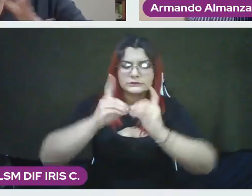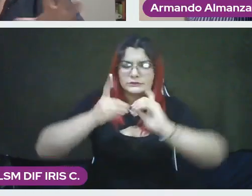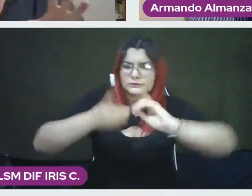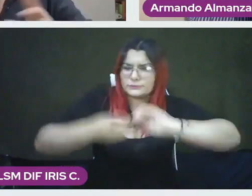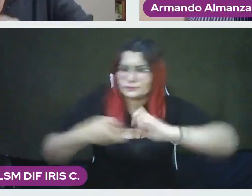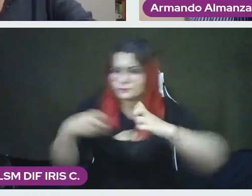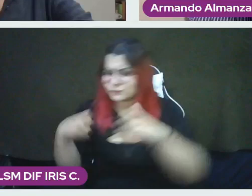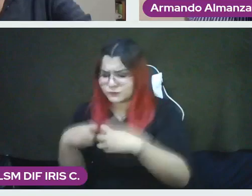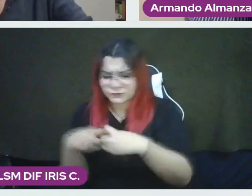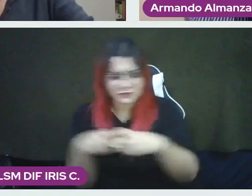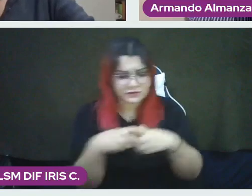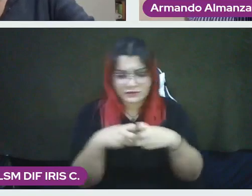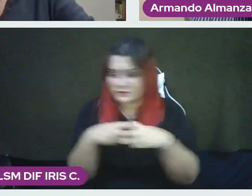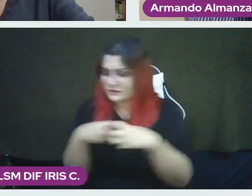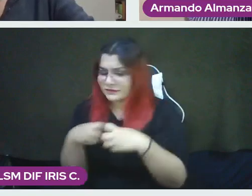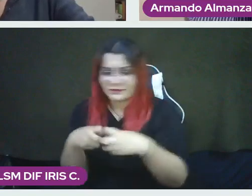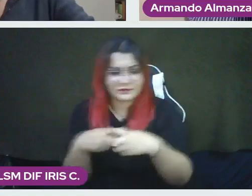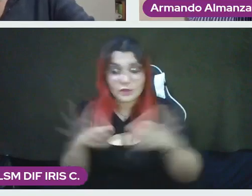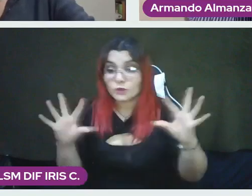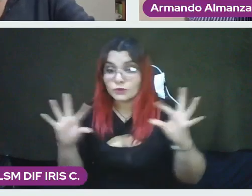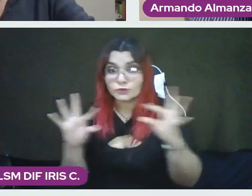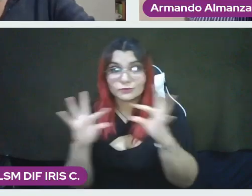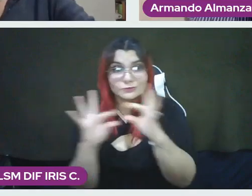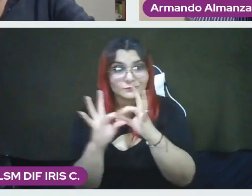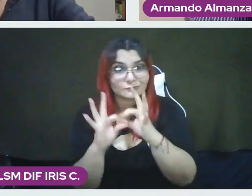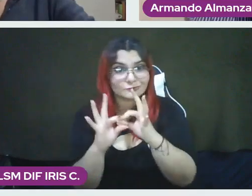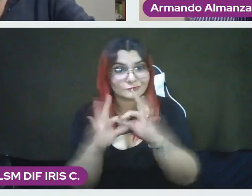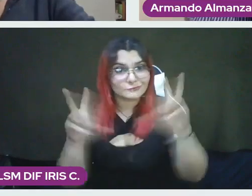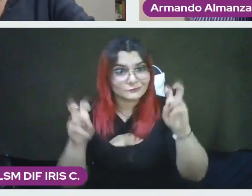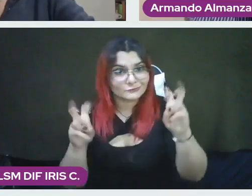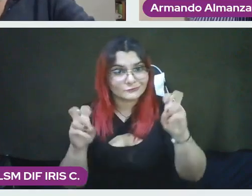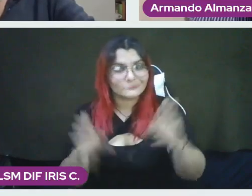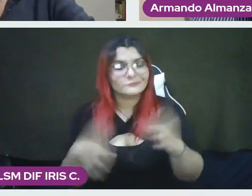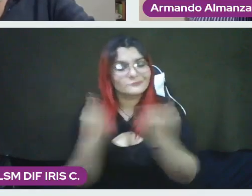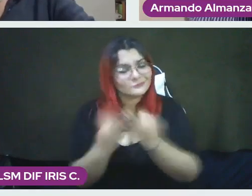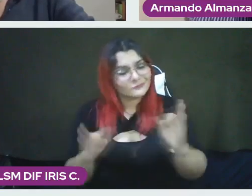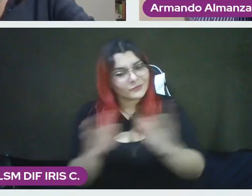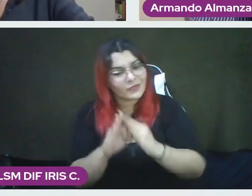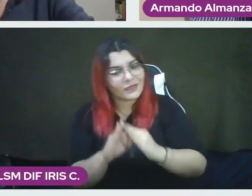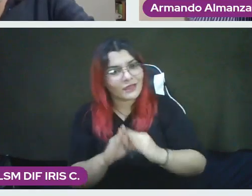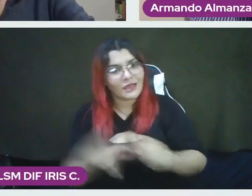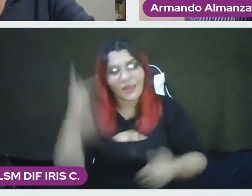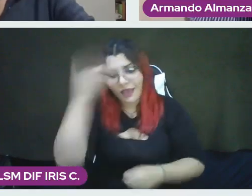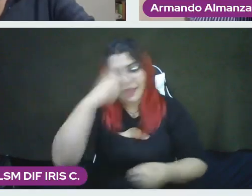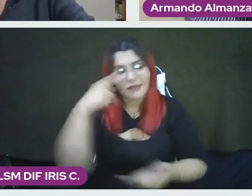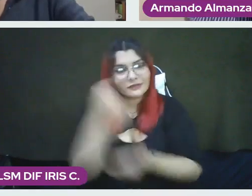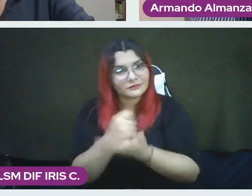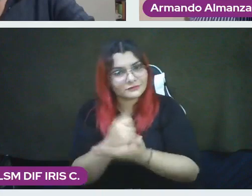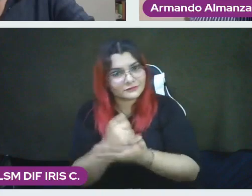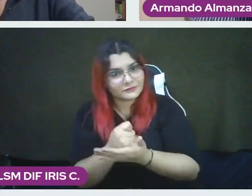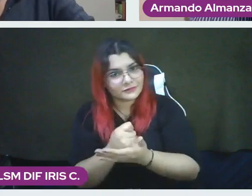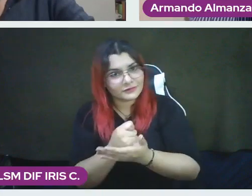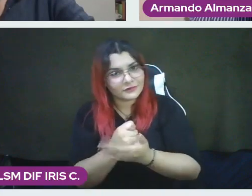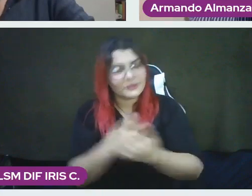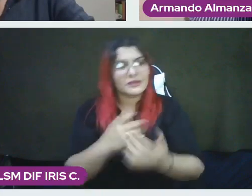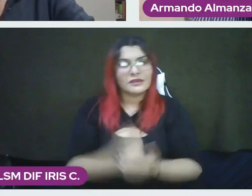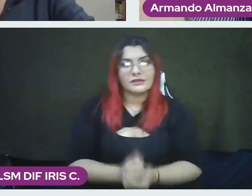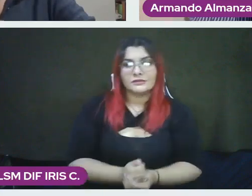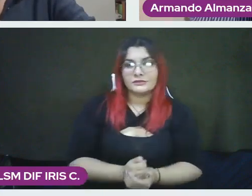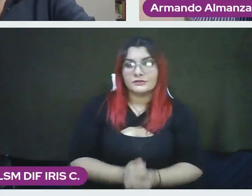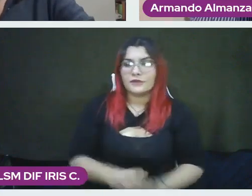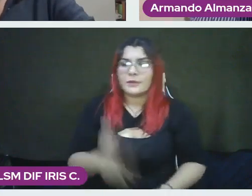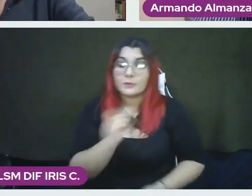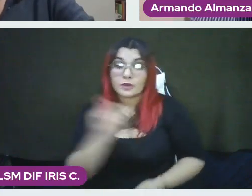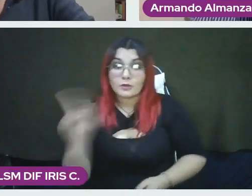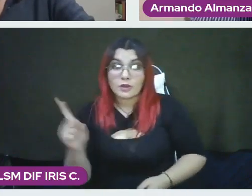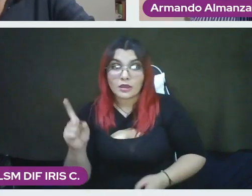ansiedad, temas que vienen ligados, y bueno, pues nos acompañará una psicoterapeuta y tanatóloga, y bueno, pues de